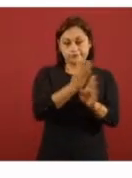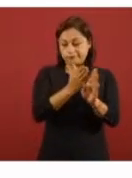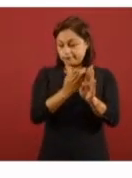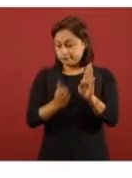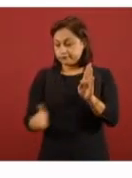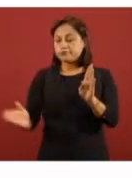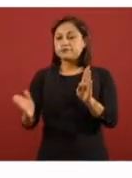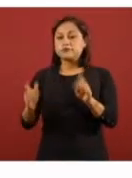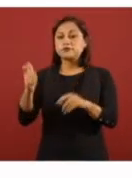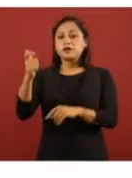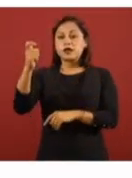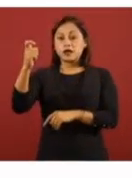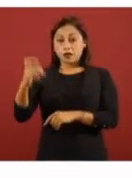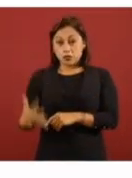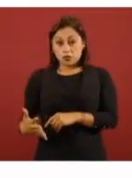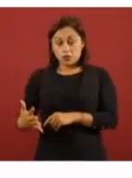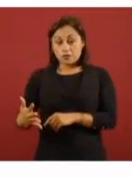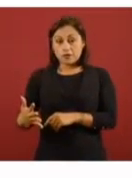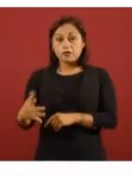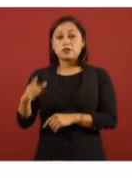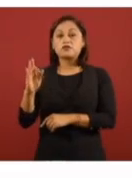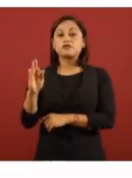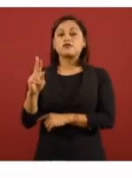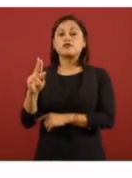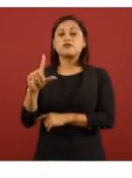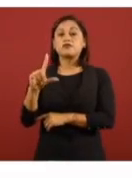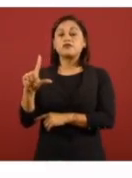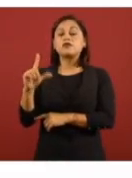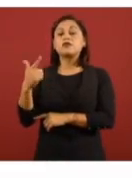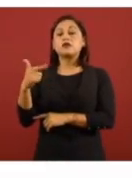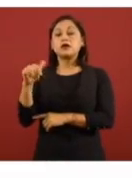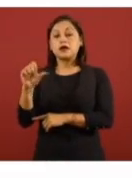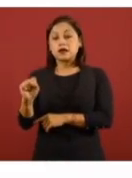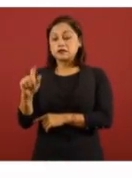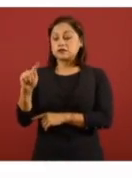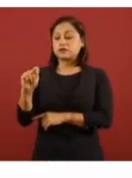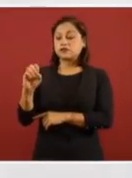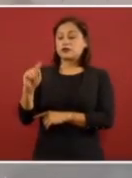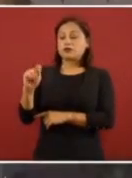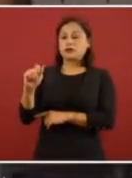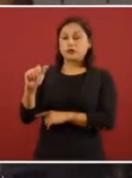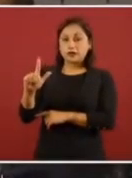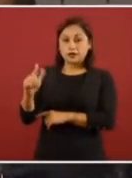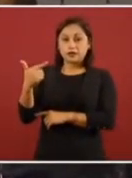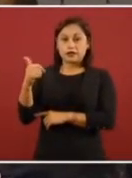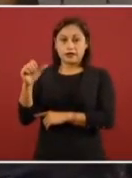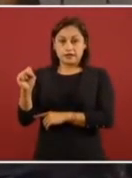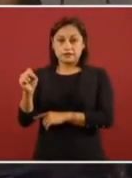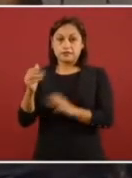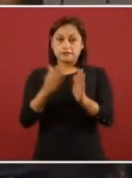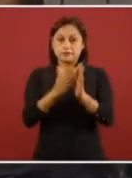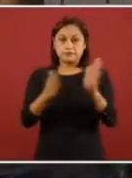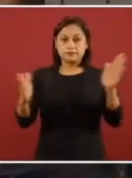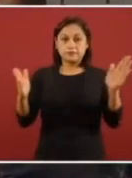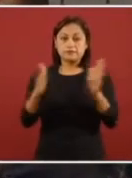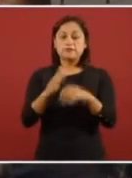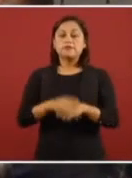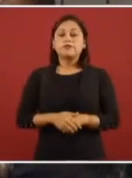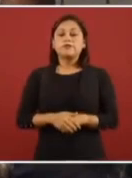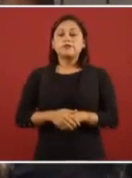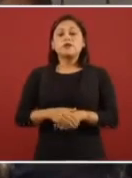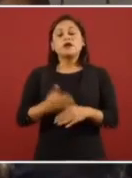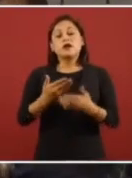más económicos siguen siendo Full, Gas, Total y La Gas. Si nos vamos al tema de verificación